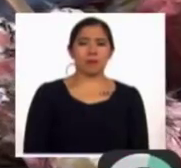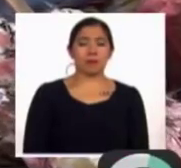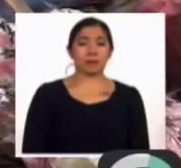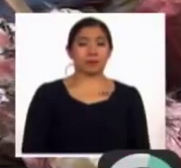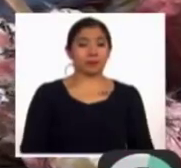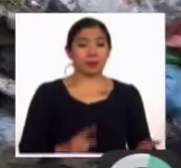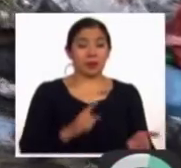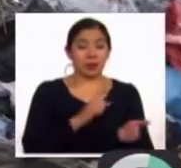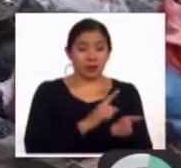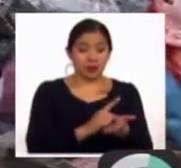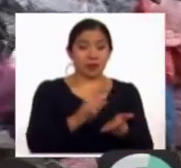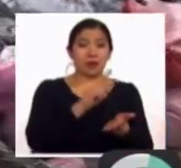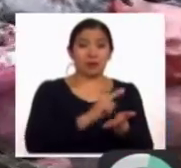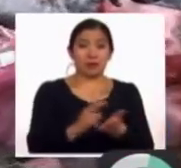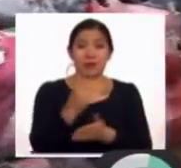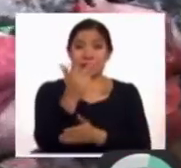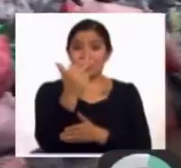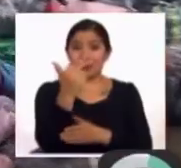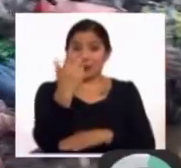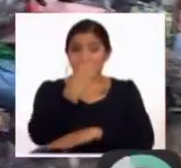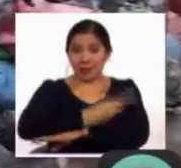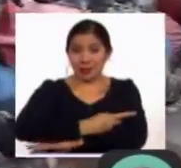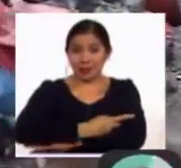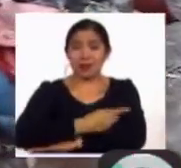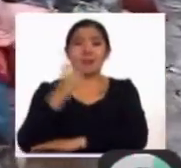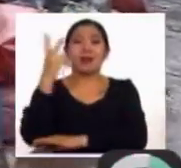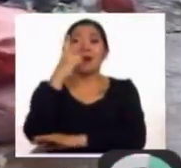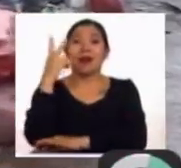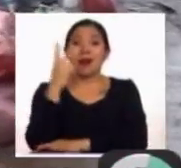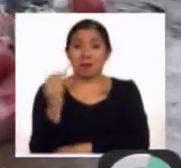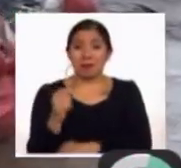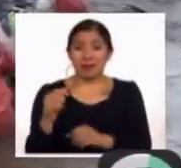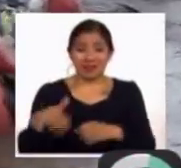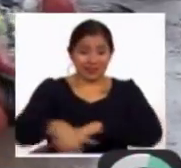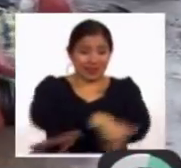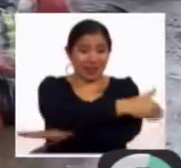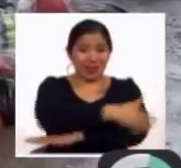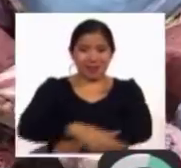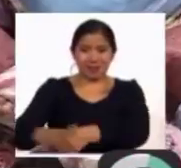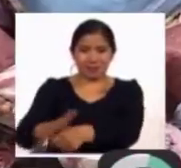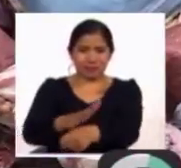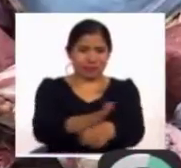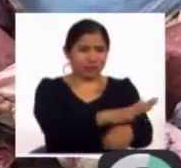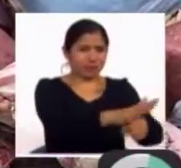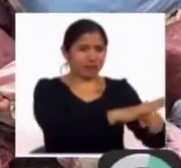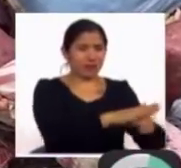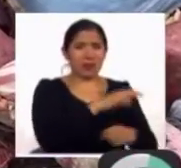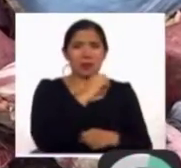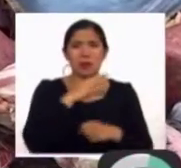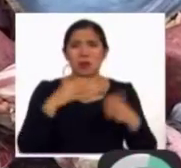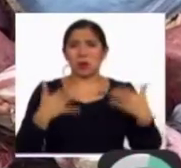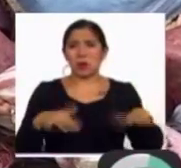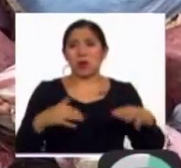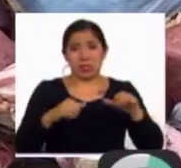Durante 13 días, las calles de La Paz se vieron inundadas de basura. El aspecto de las calles por el momento se encuentra